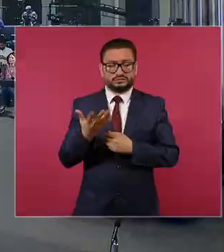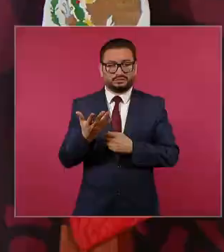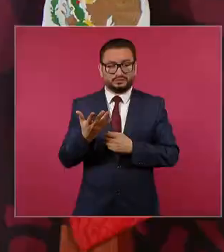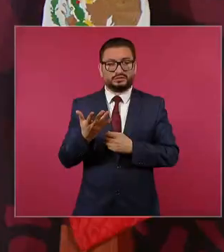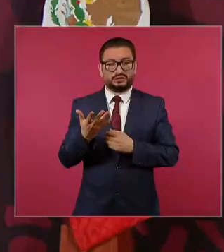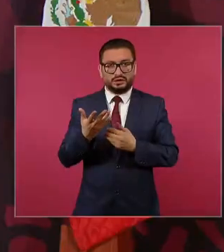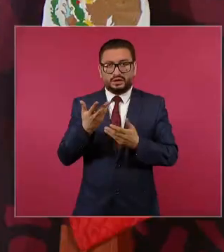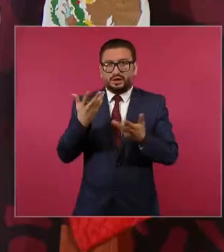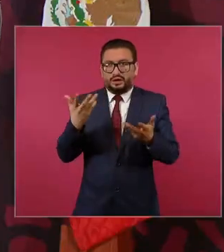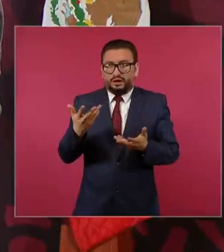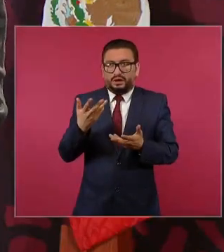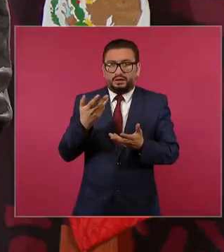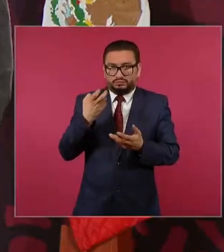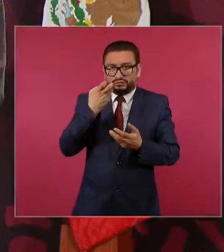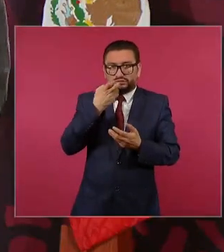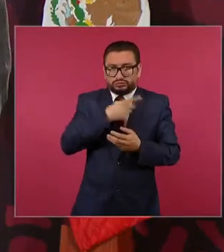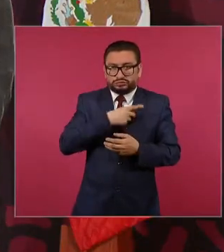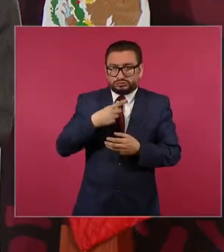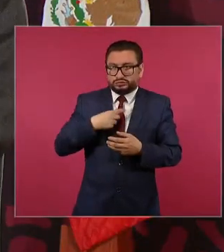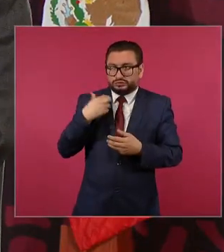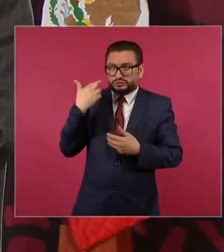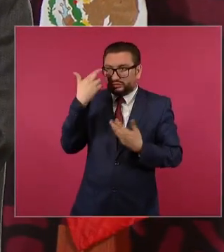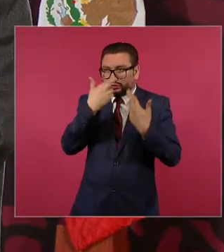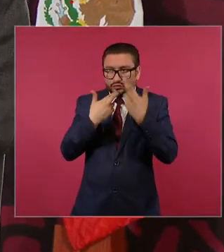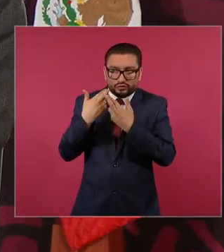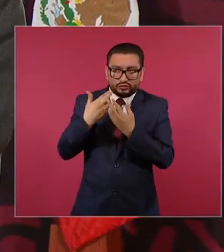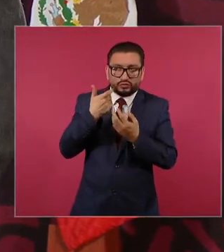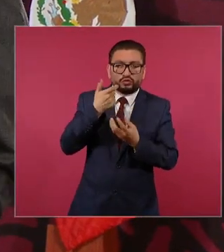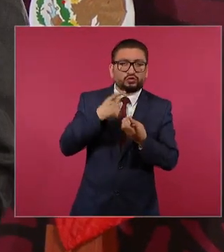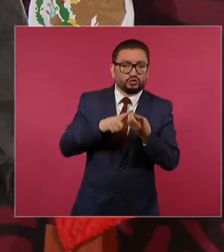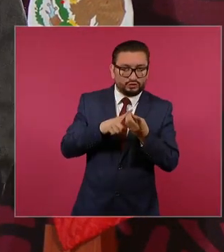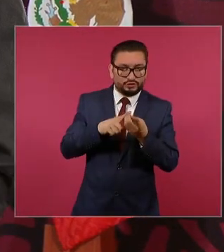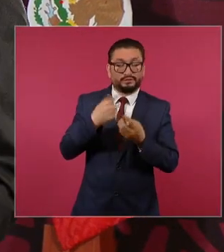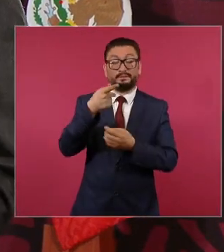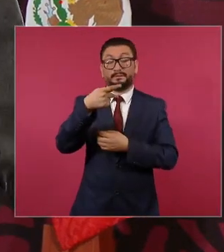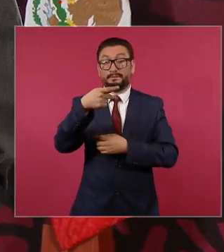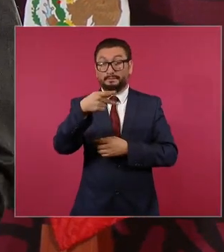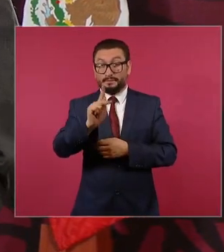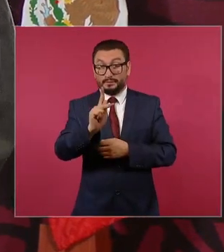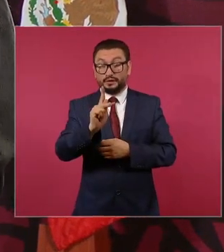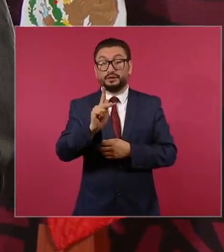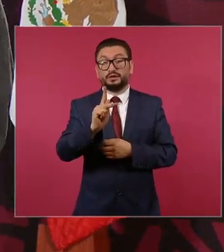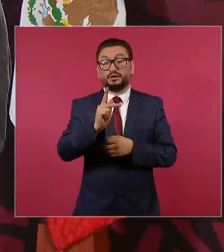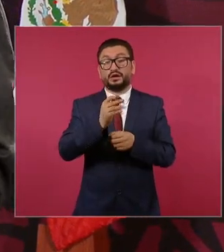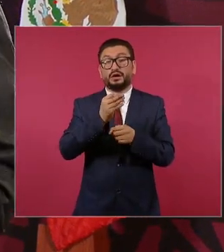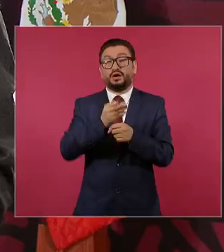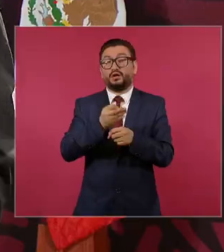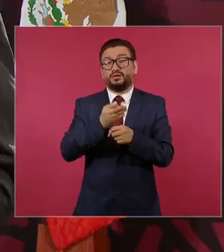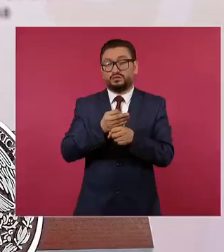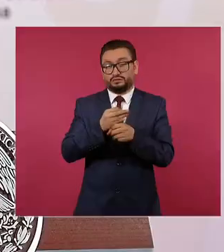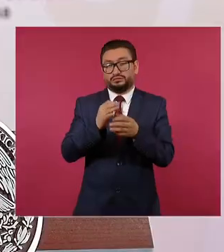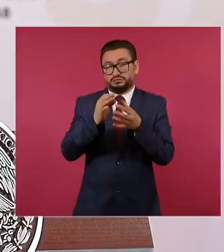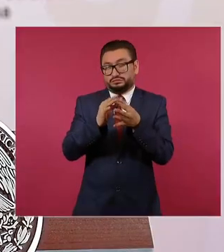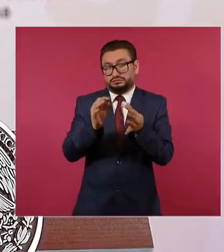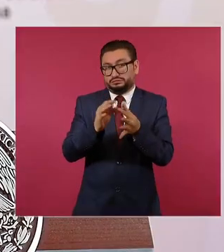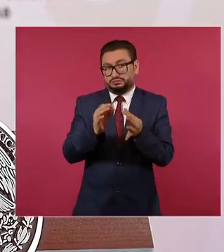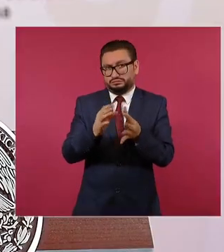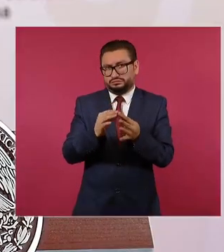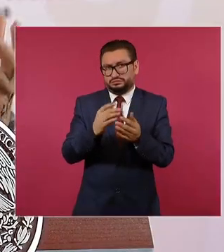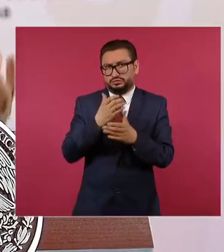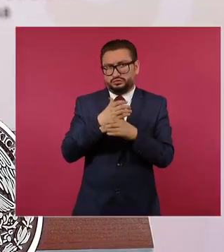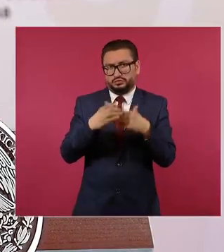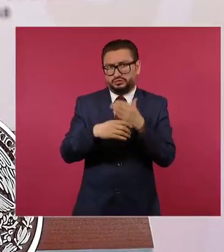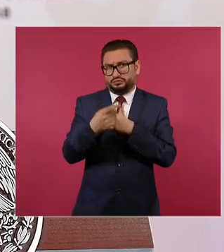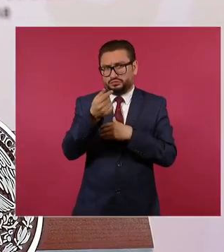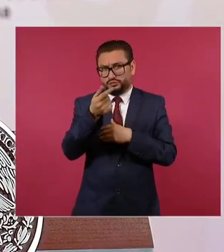Entonces, todo eso requiere una revisión, pero estamos hablando de minucias. En